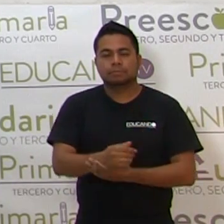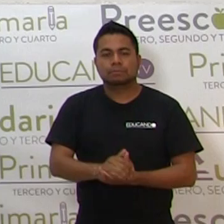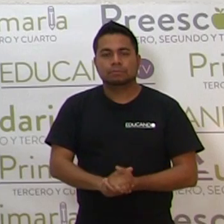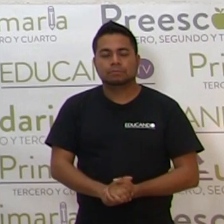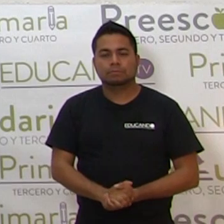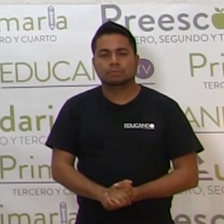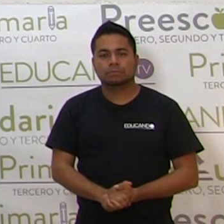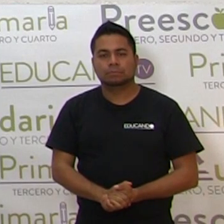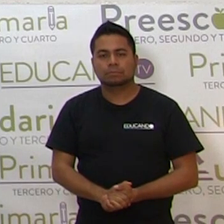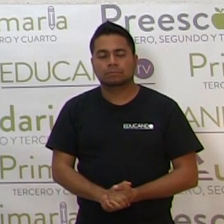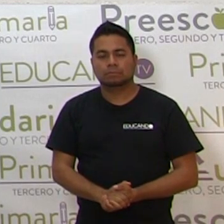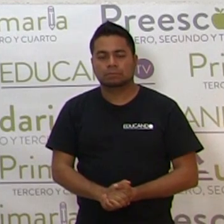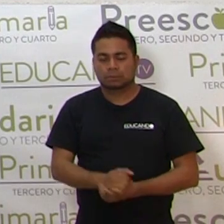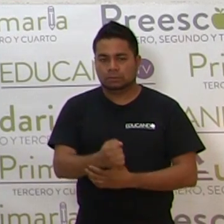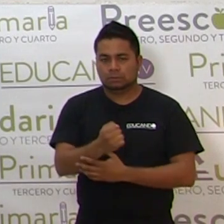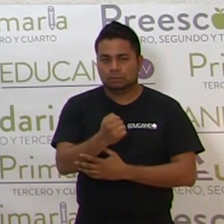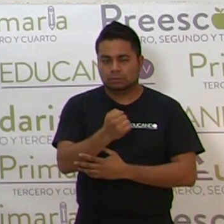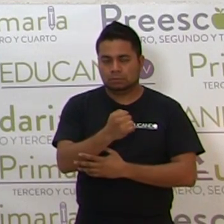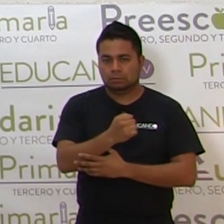tenemos